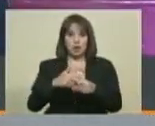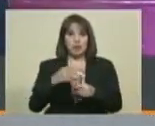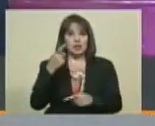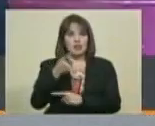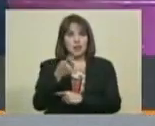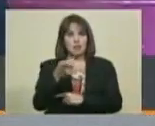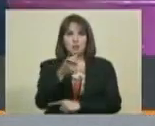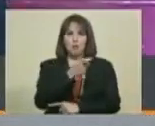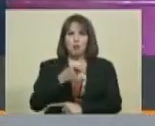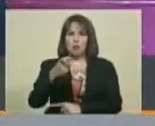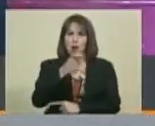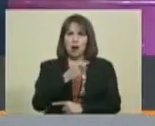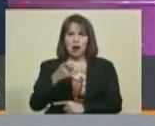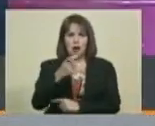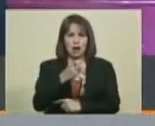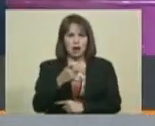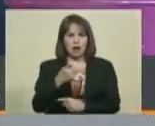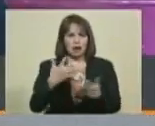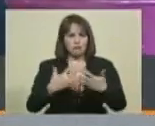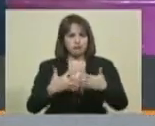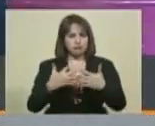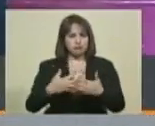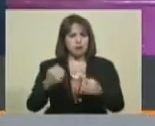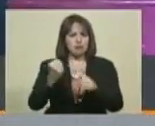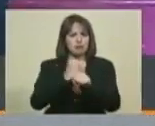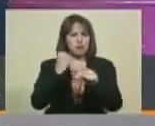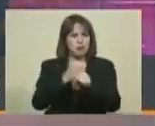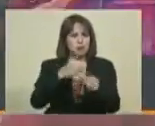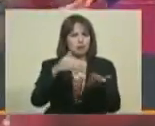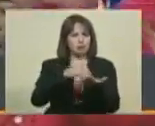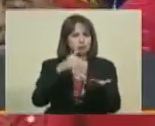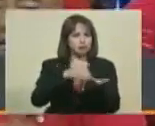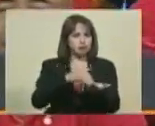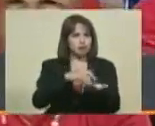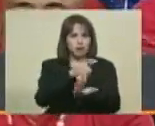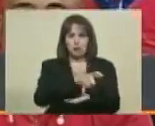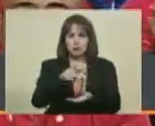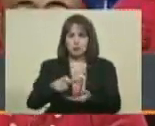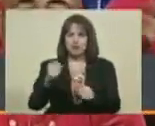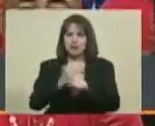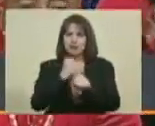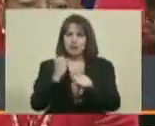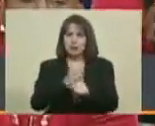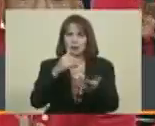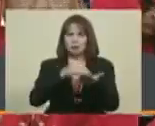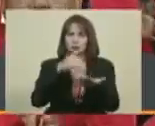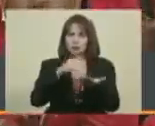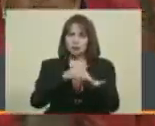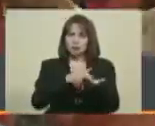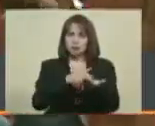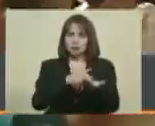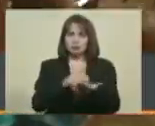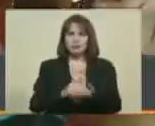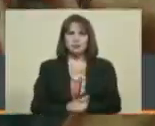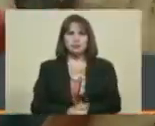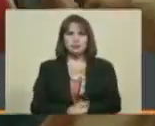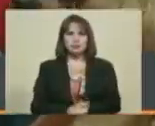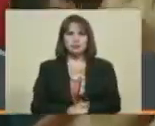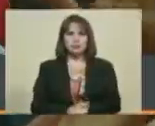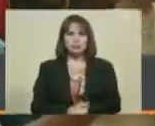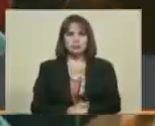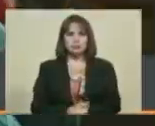obrero, al trabajador, a la clase trabajadora, a las